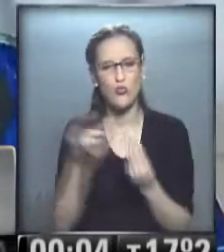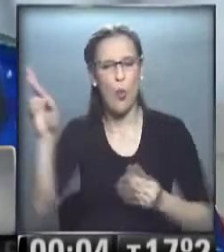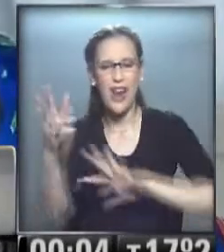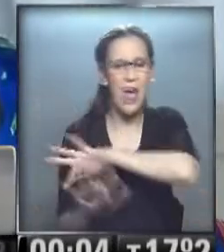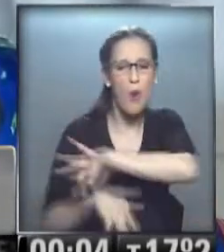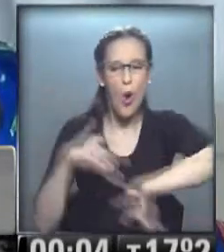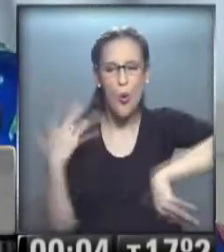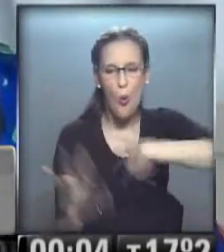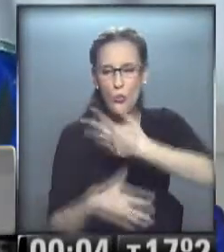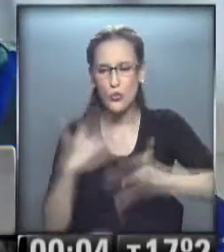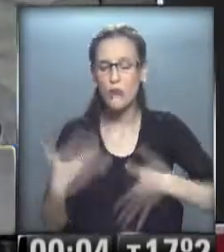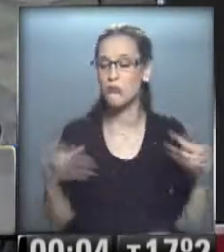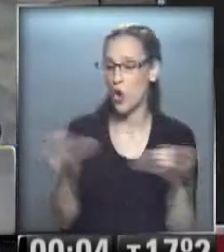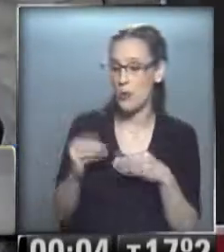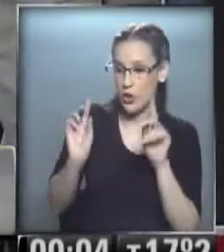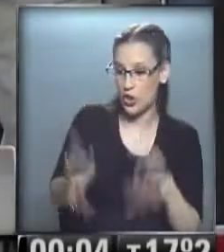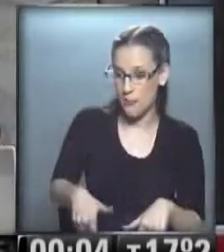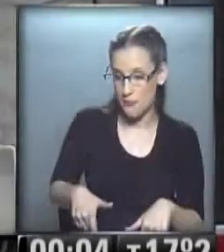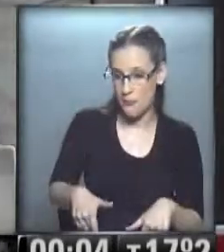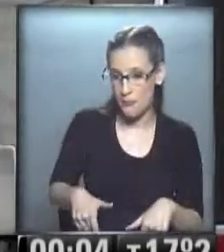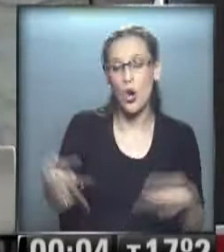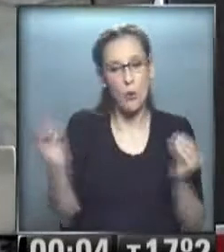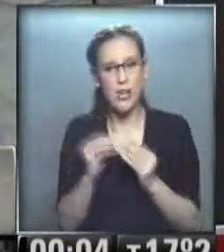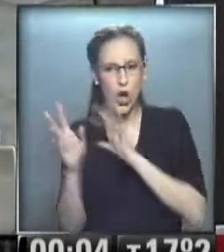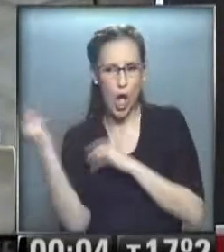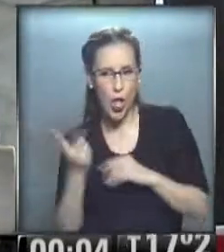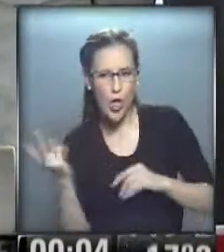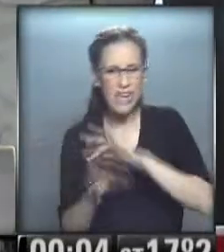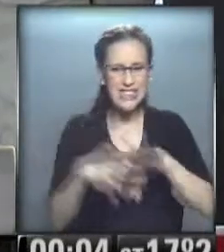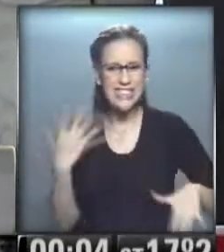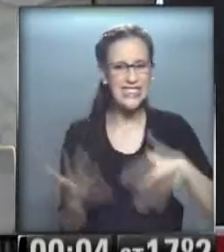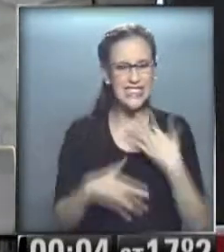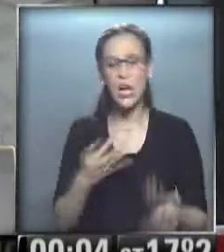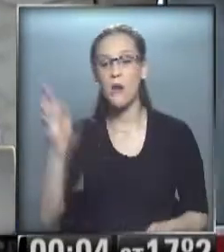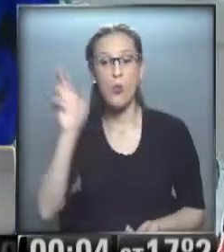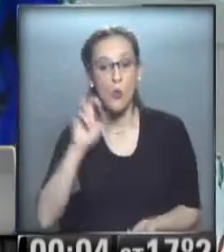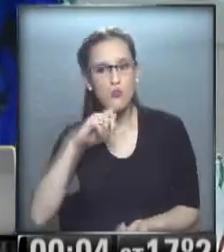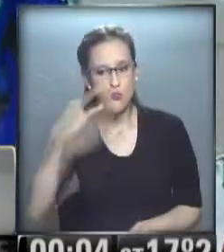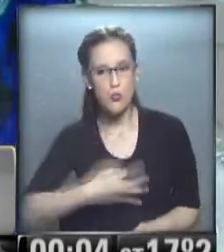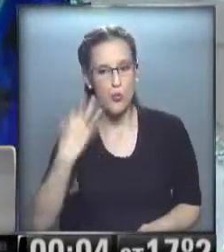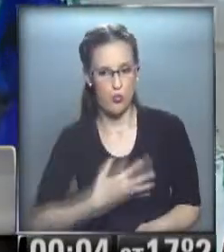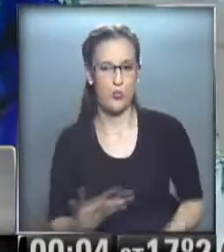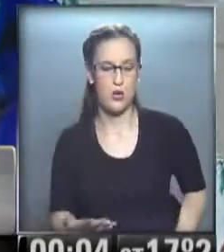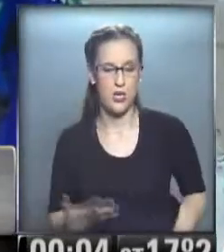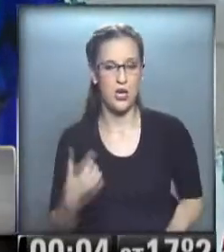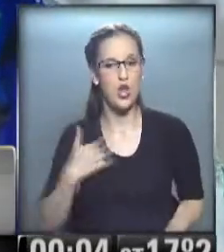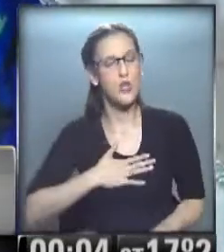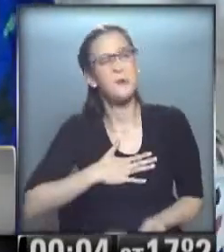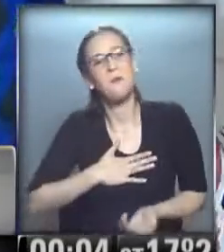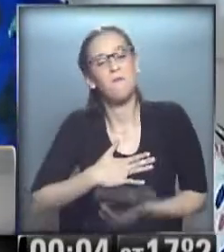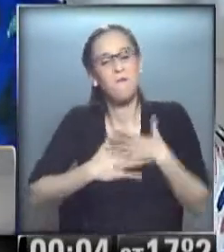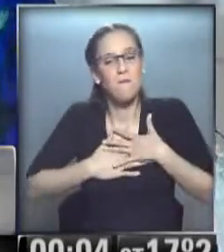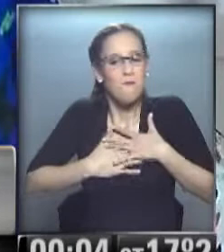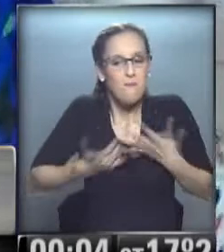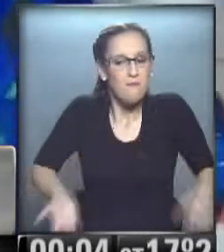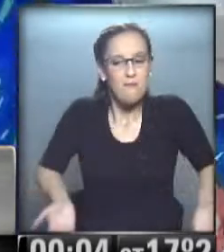revolucionaria, ella y su compañero Hipólito Echeverri. Es una mujer extraordinaria y fue un honor para mí poner